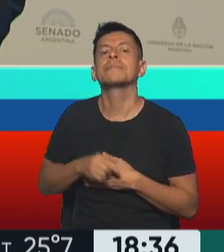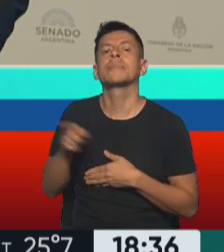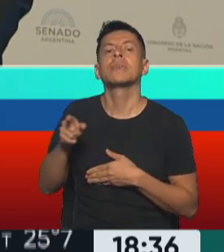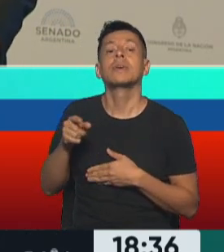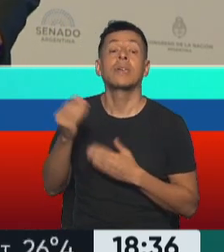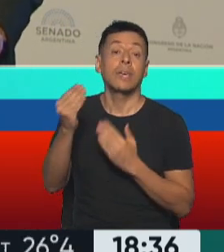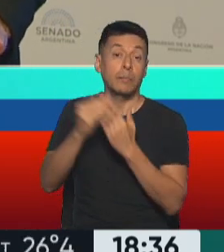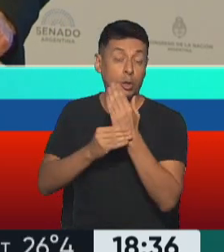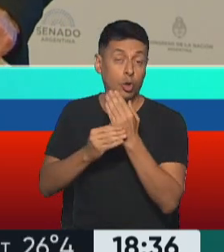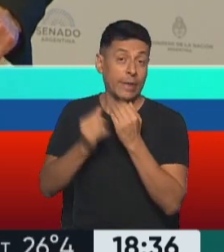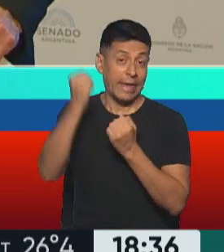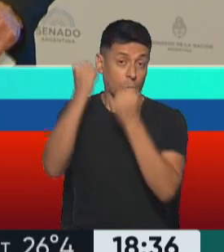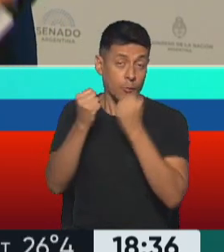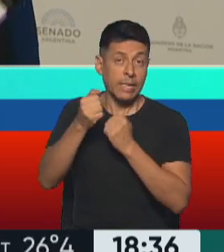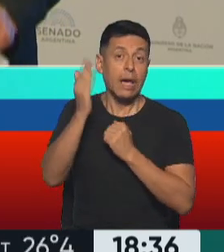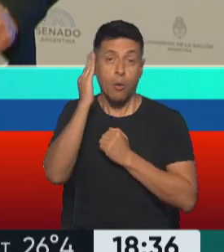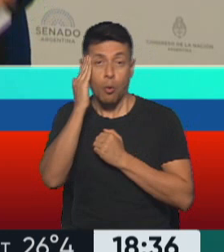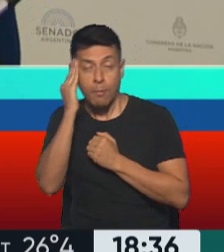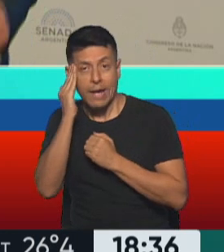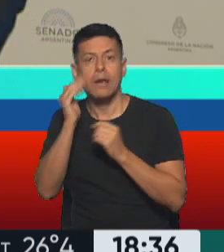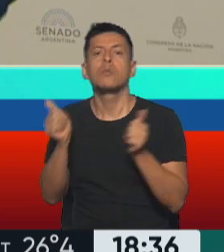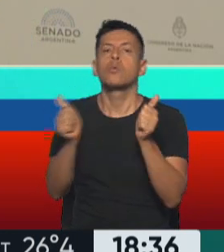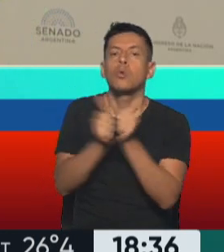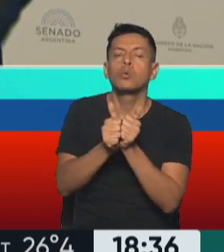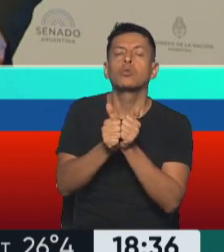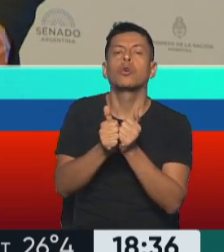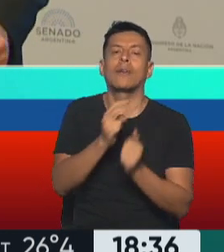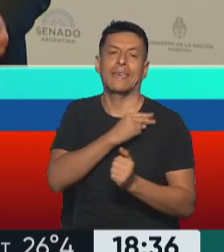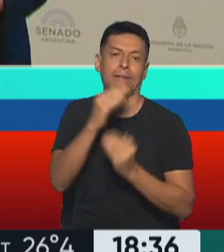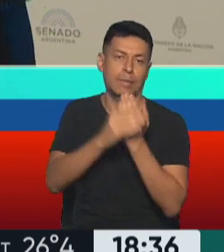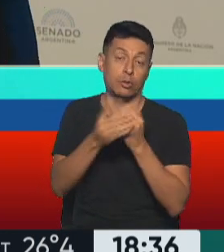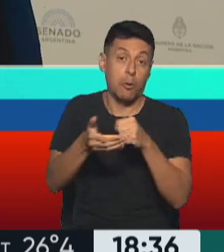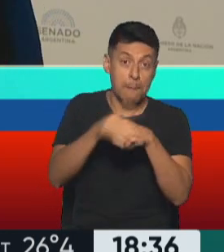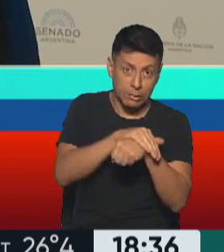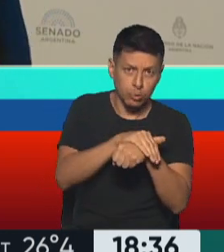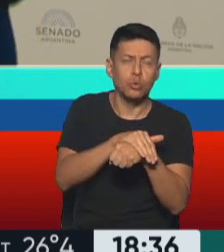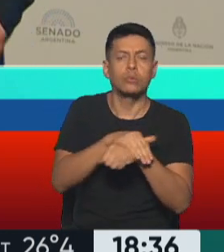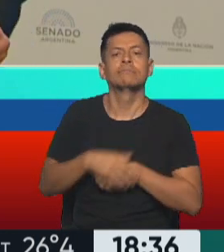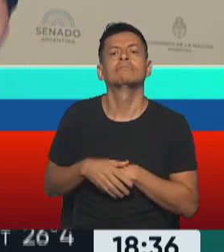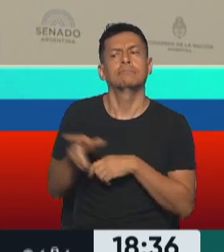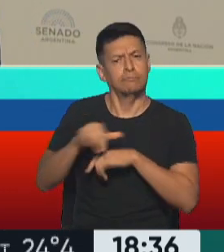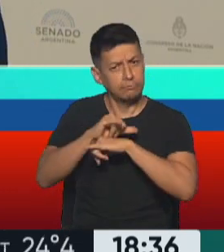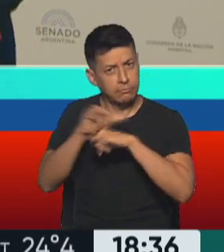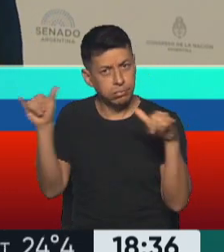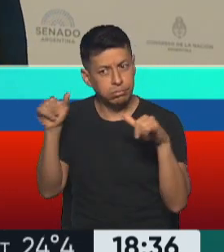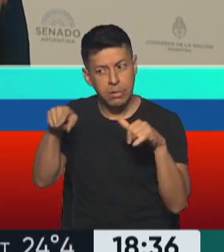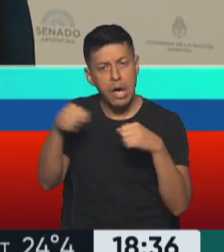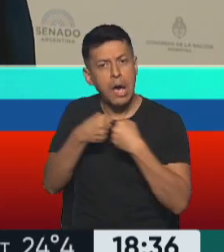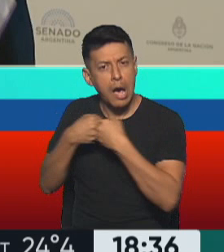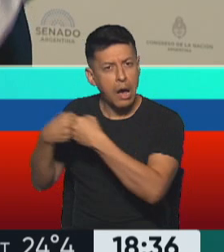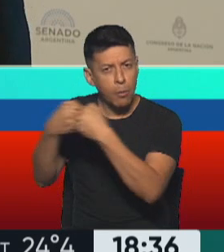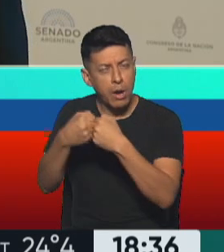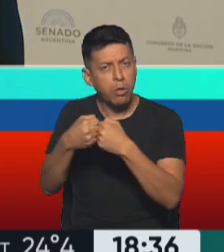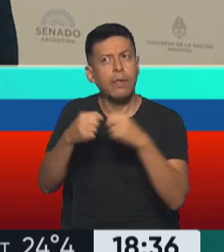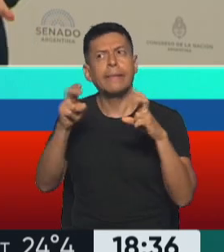Guzmán, acompañado por el jefe de gabinete, Juan Mansur, y reiteró el titular del Palacio de Hacienda que en este acuerdo no hay ninguna reforma